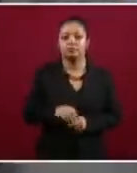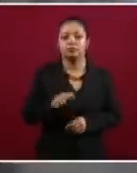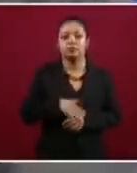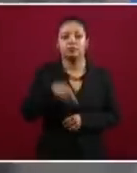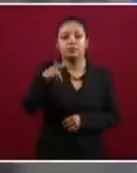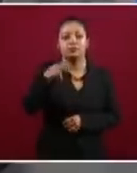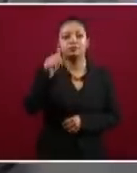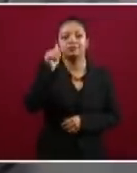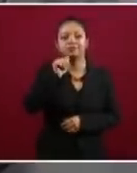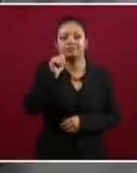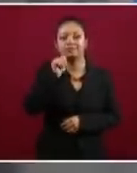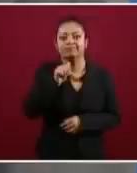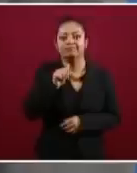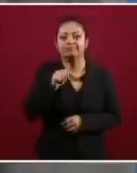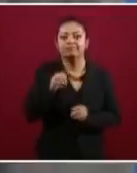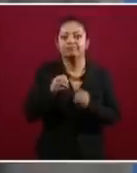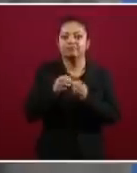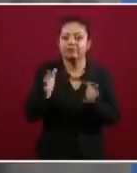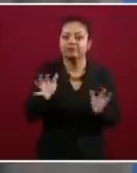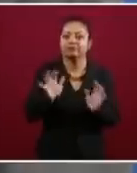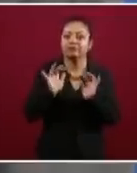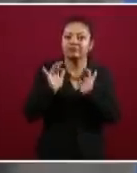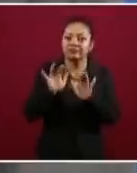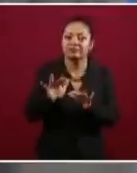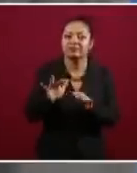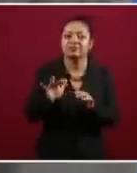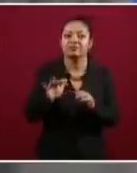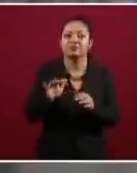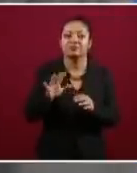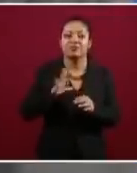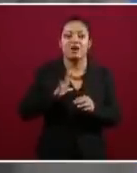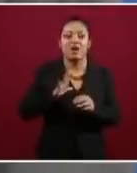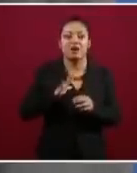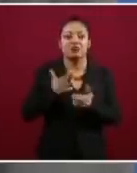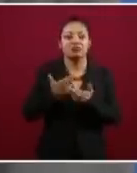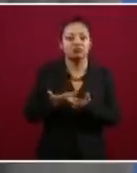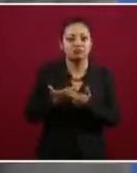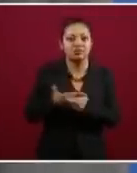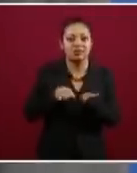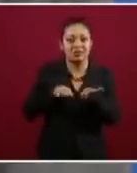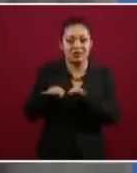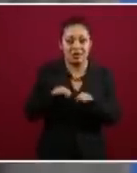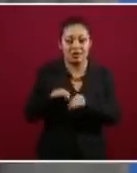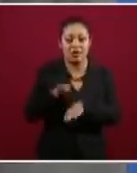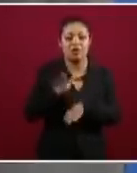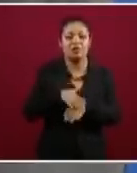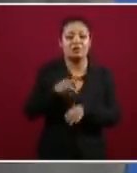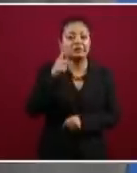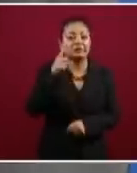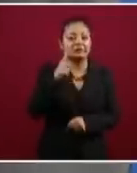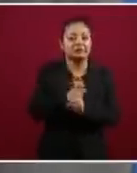mucho, que le ha dado trabajo a mucha gente, porque el turismo tiene